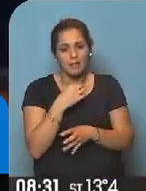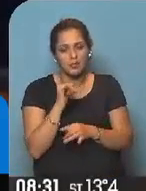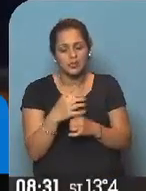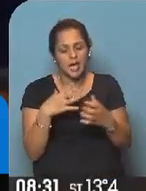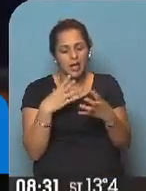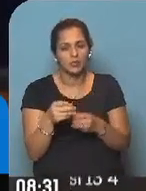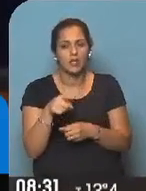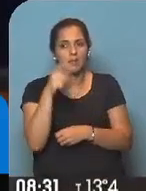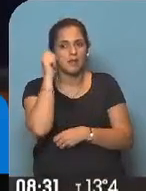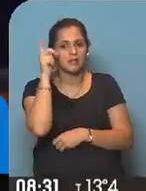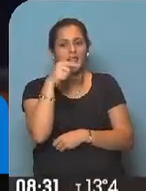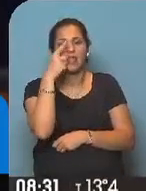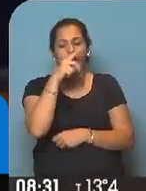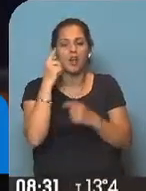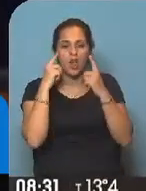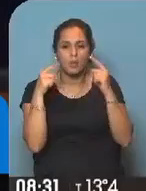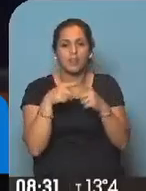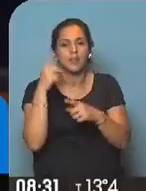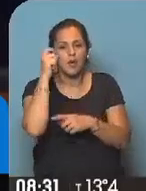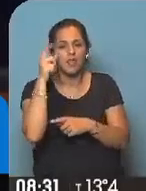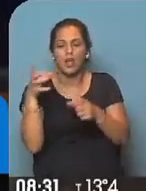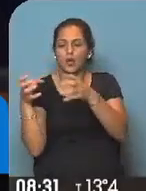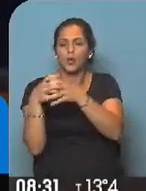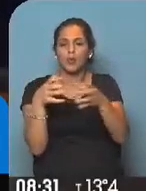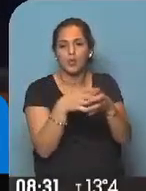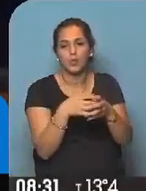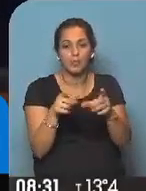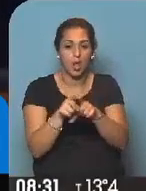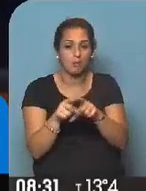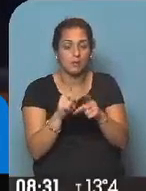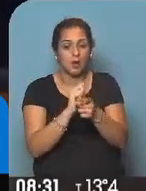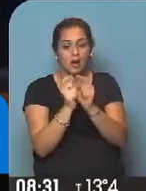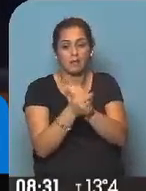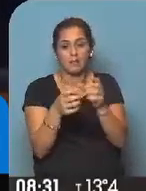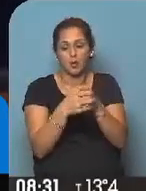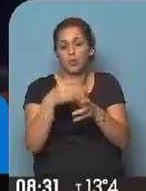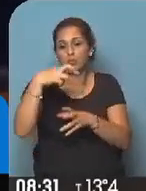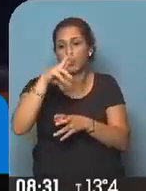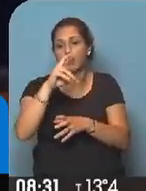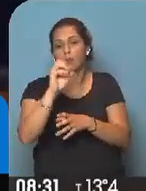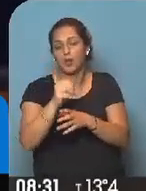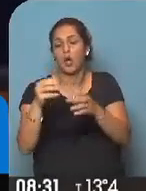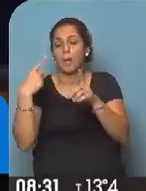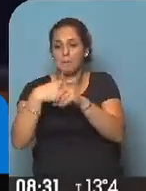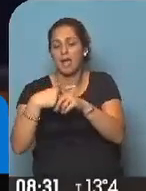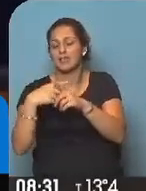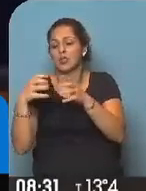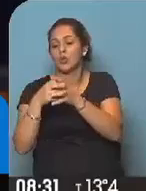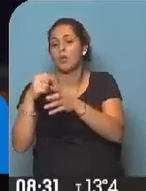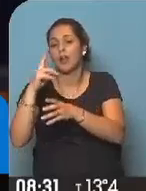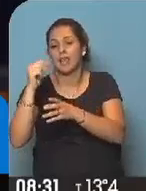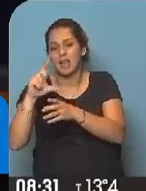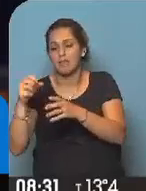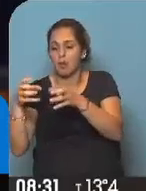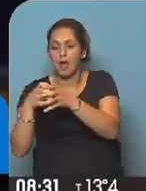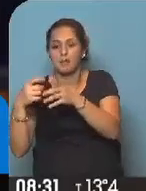esta idea finalmente esta idea de los frentes electorales es lo que hizo cambiemos cambiemos es el problema la coalición si bien acá más el radicalismo nosotros partidos